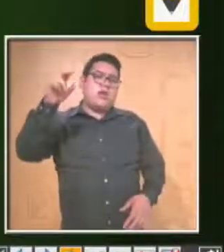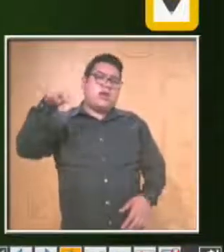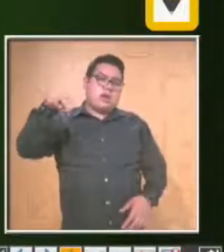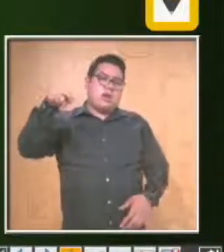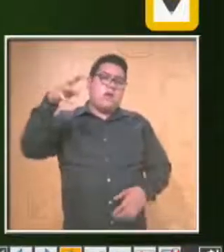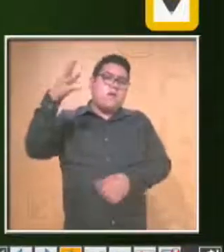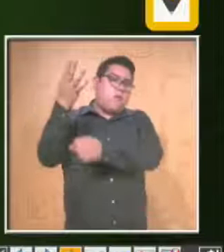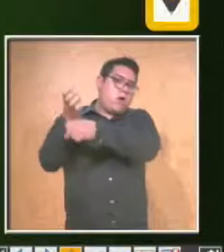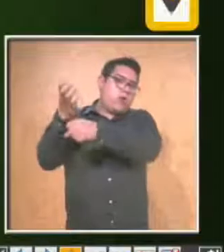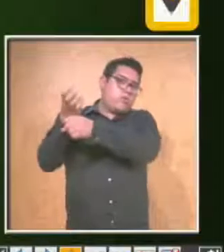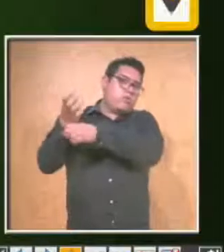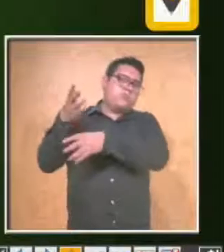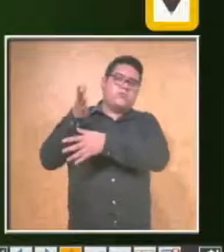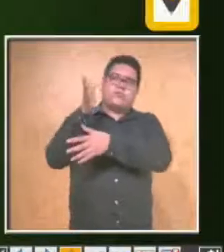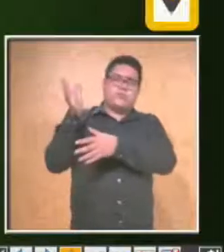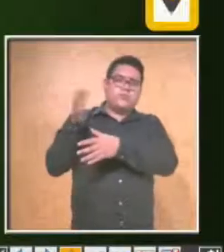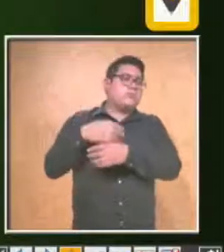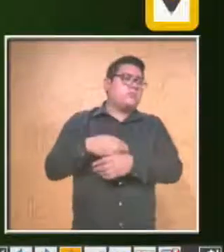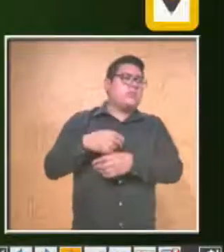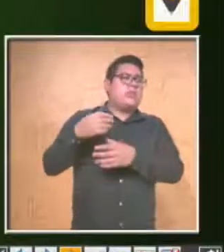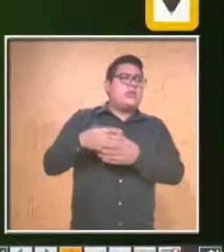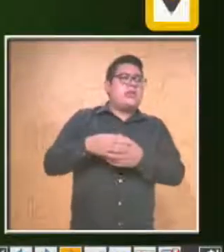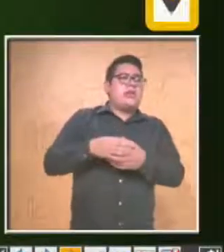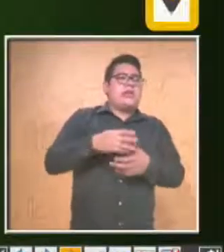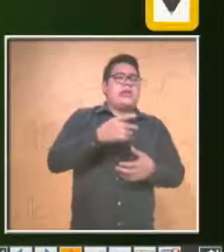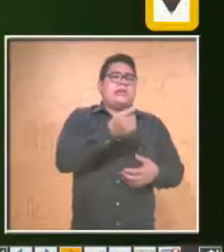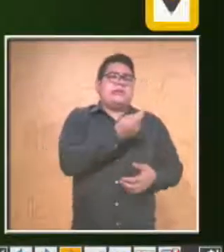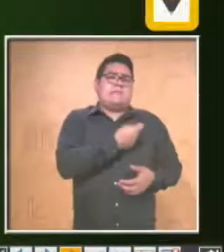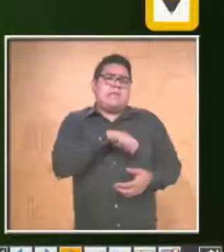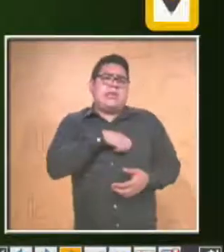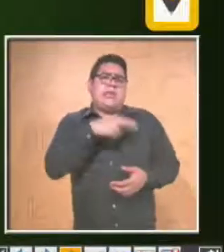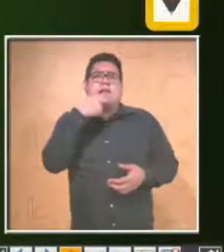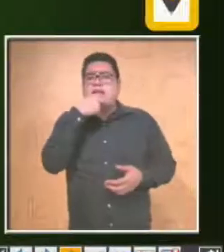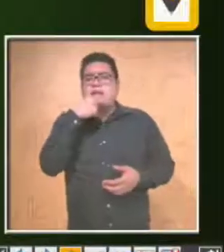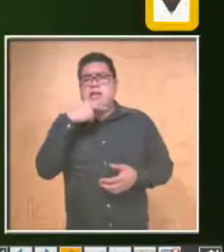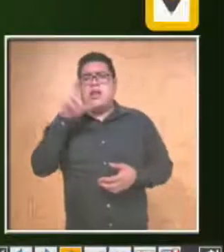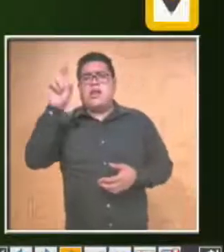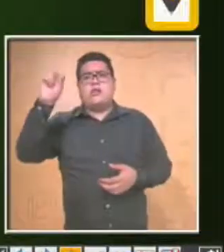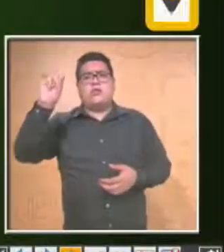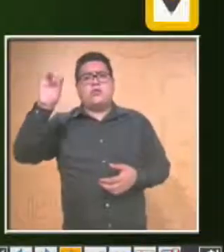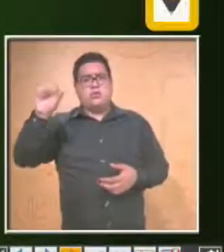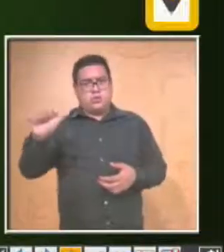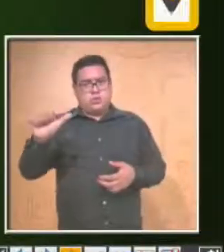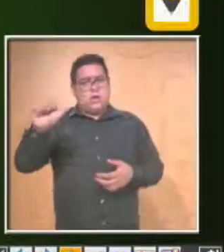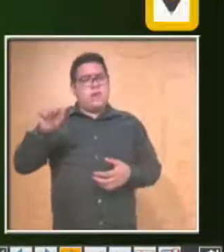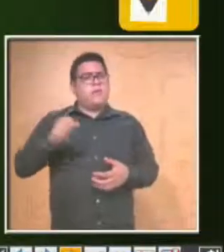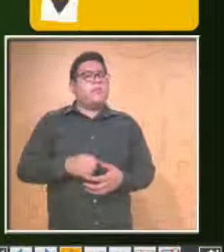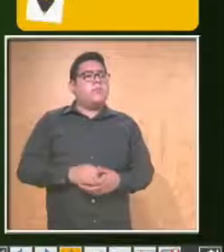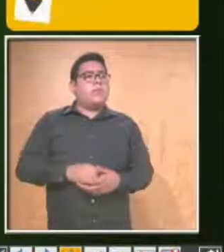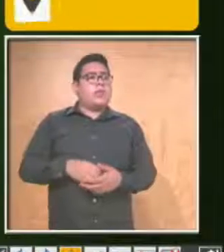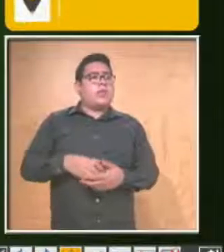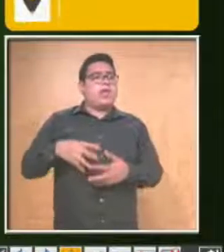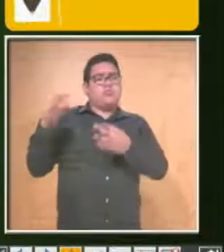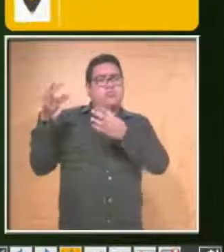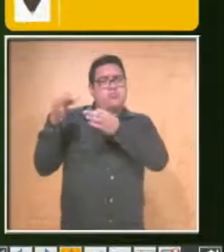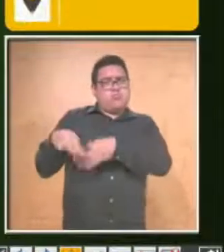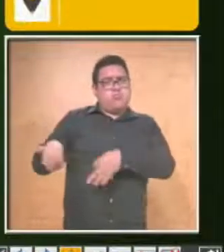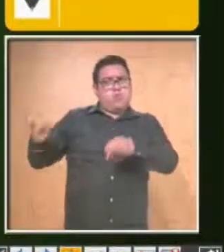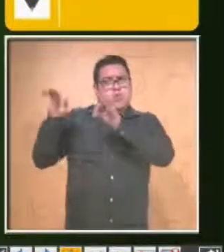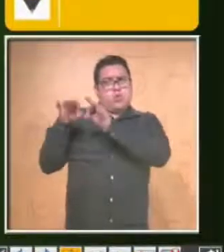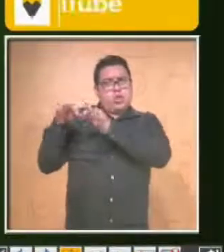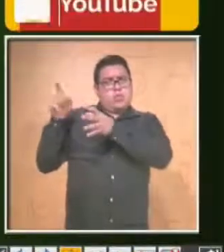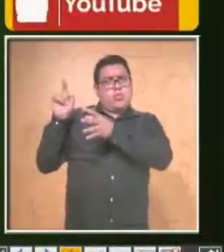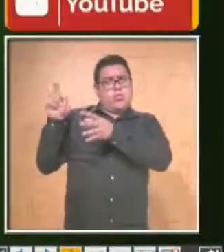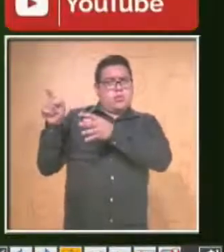personajes en España, en Inglaterra, en Rusia, van adquiriendo un poder más